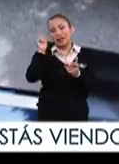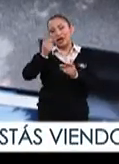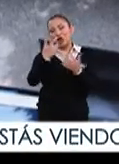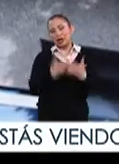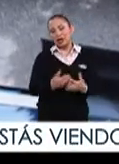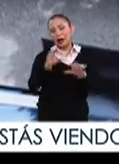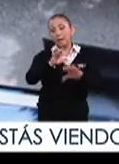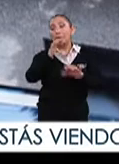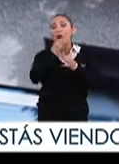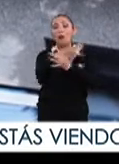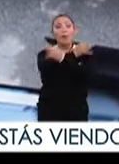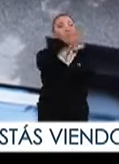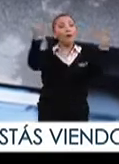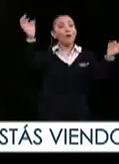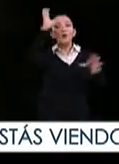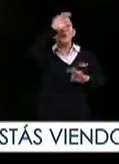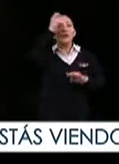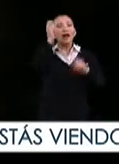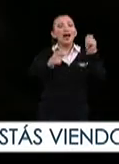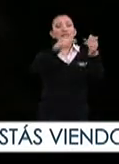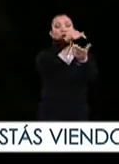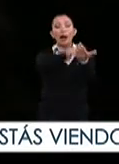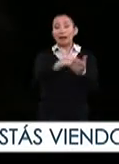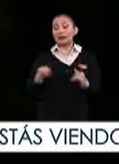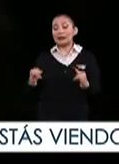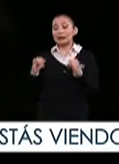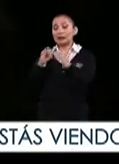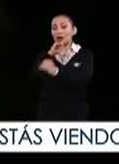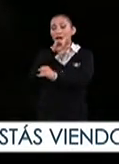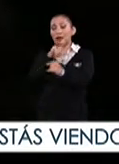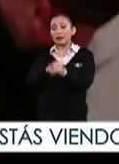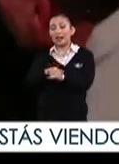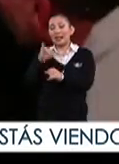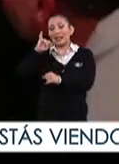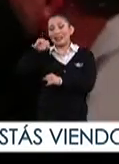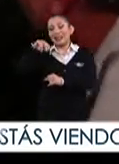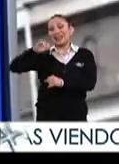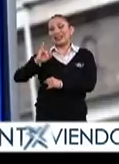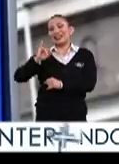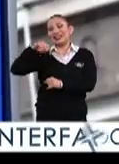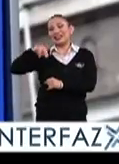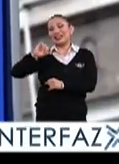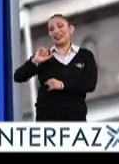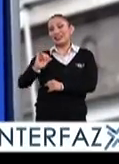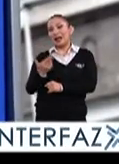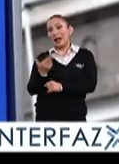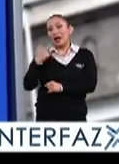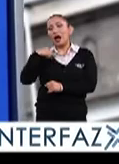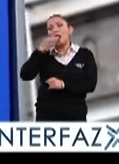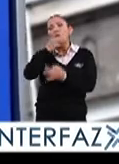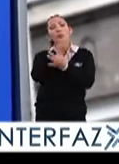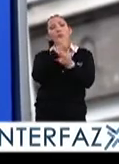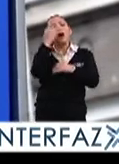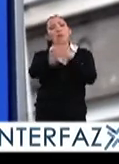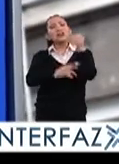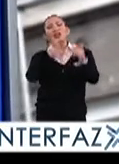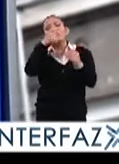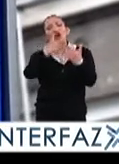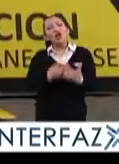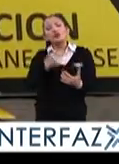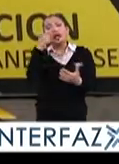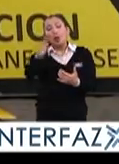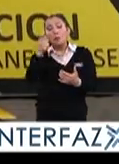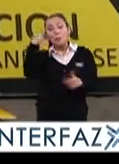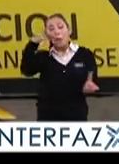Digitales para la Difusión del Patrimonio Cultural y el Instituto Nacional de Antropología e Historia busca dar a conocer los avances